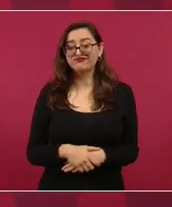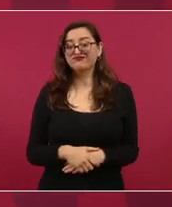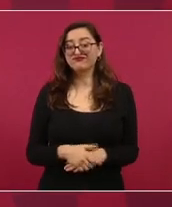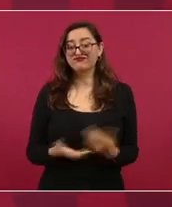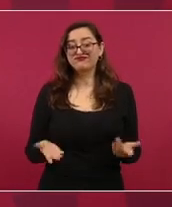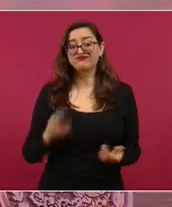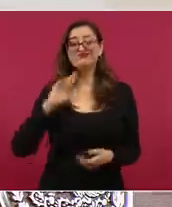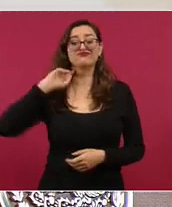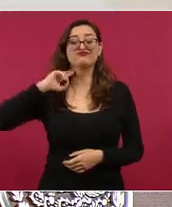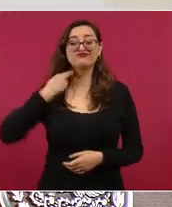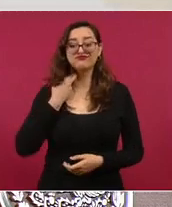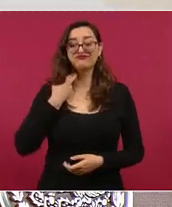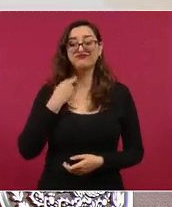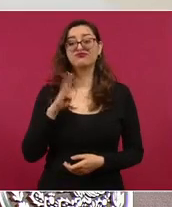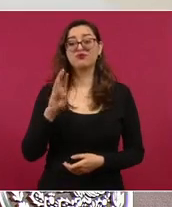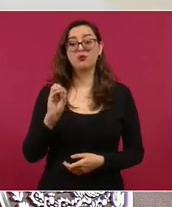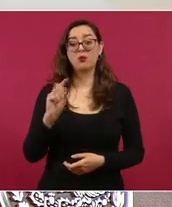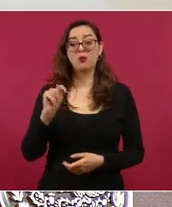robots,